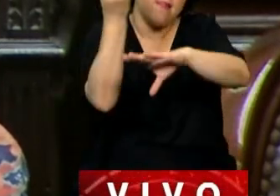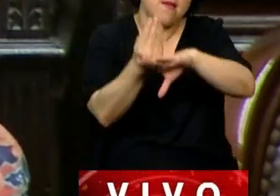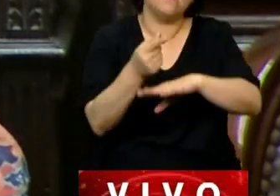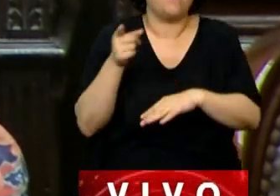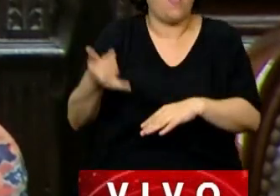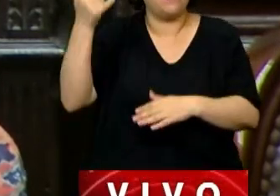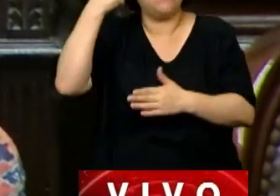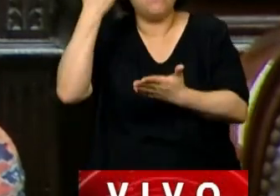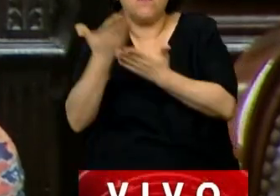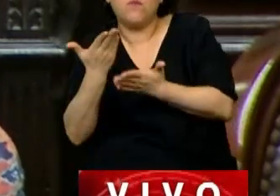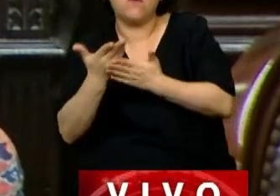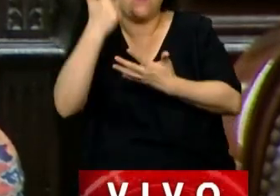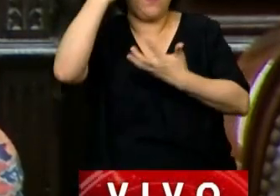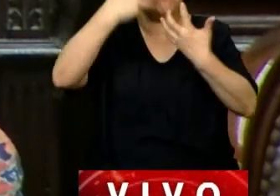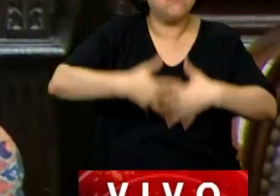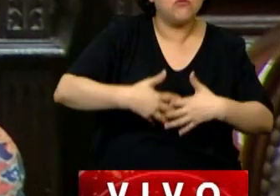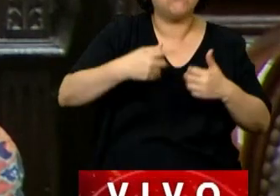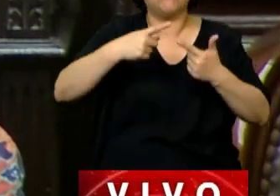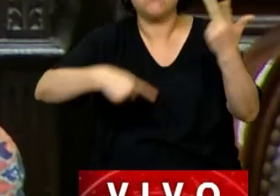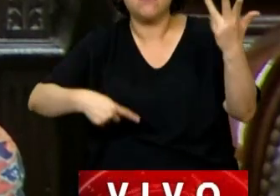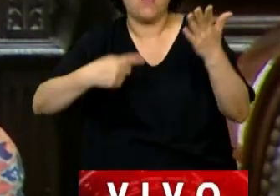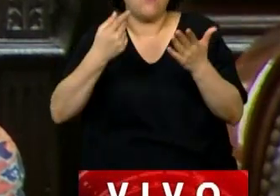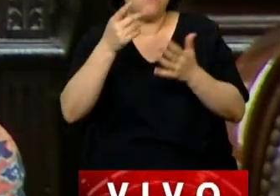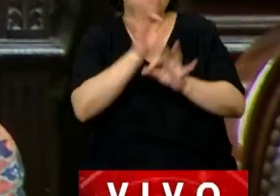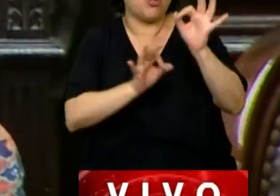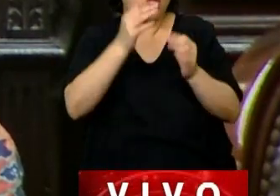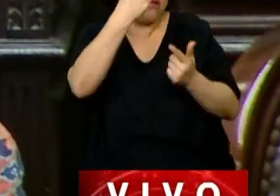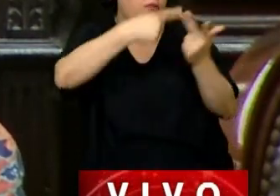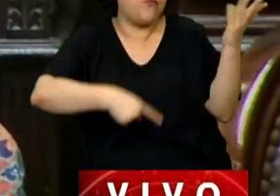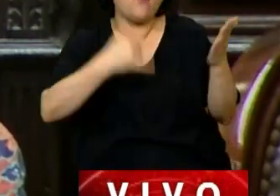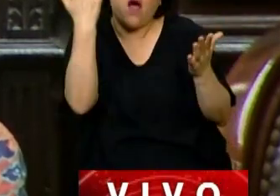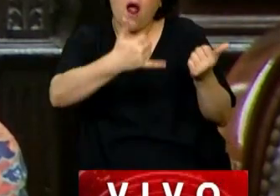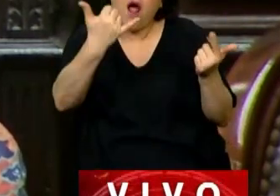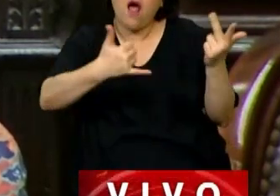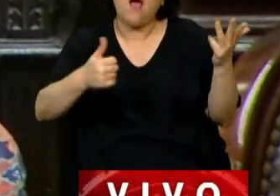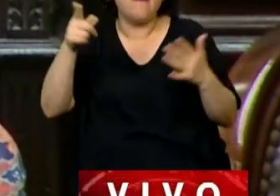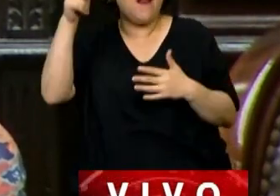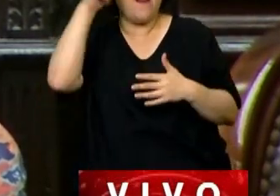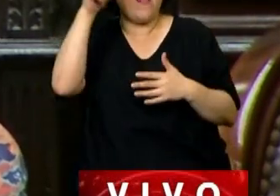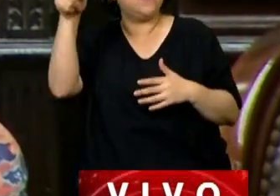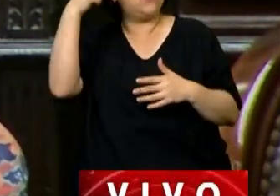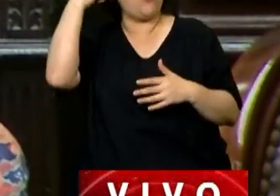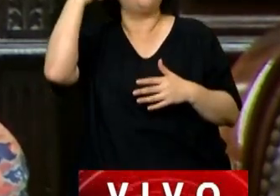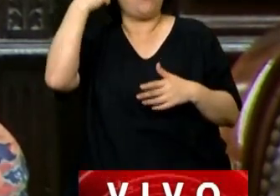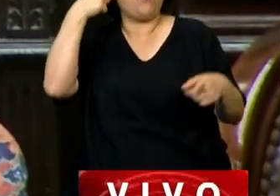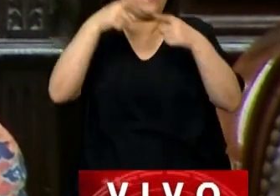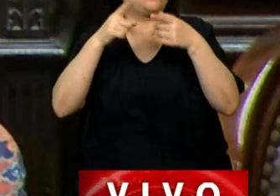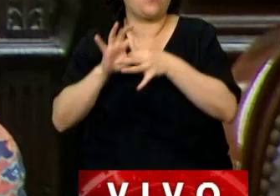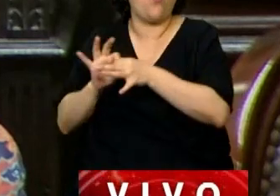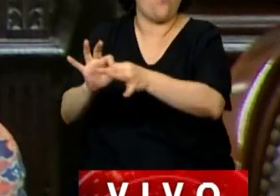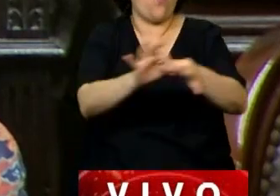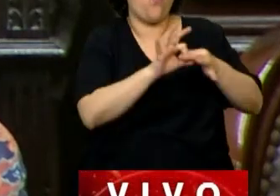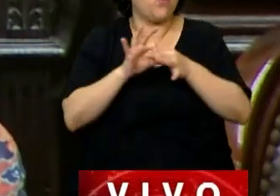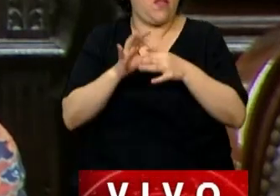con sus ideas y con sus proyectos. Creo que Néstor ha sido un dirigente que velaba por la unidad y que luchaba contra